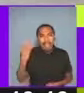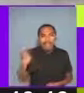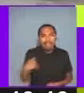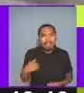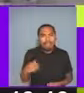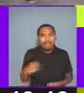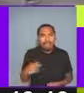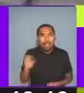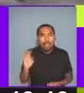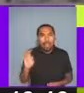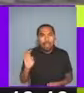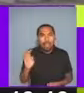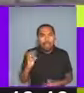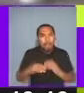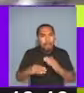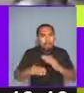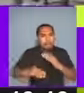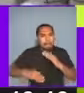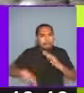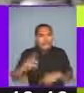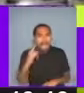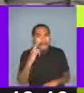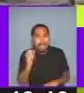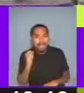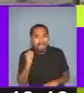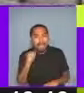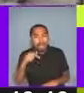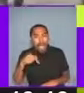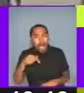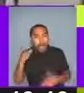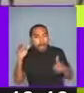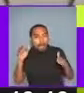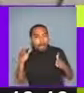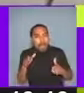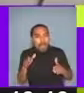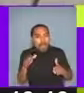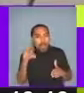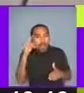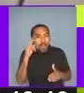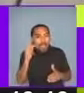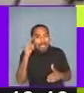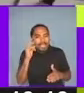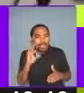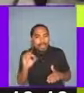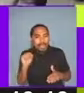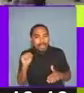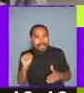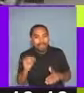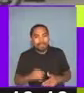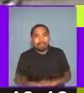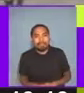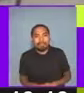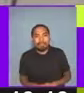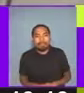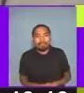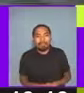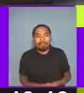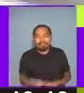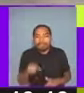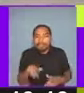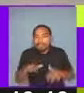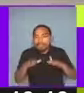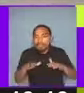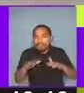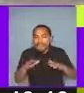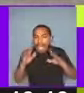está a 990 con todo lo que se puede llegar a presumir que tendría como efecto este anuncio de hoy, de esta noche, de